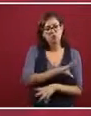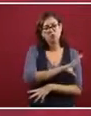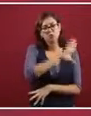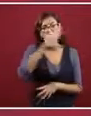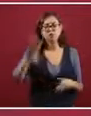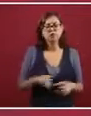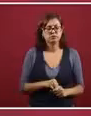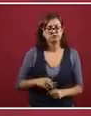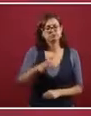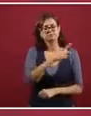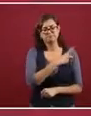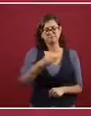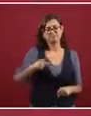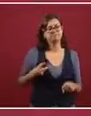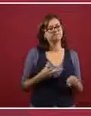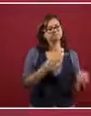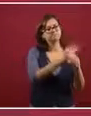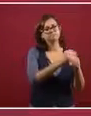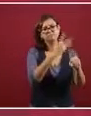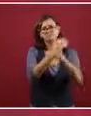Es el compromiso que hemos hecho,